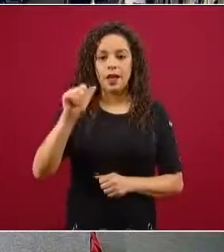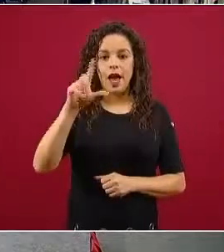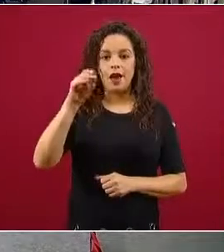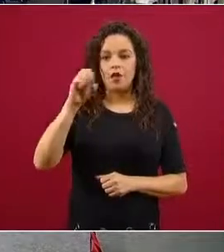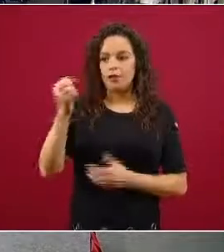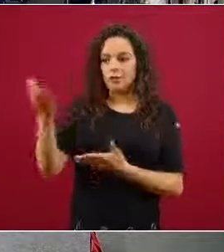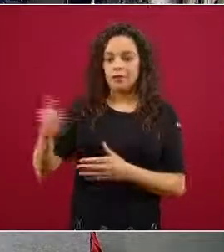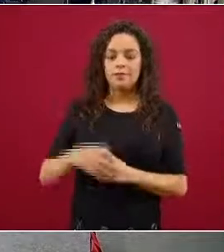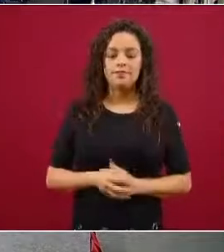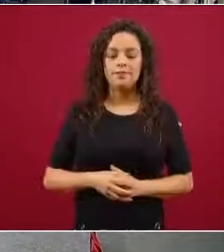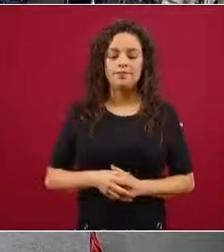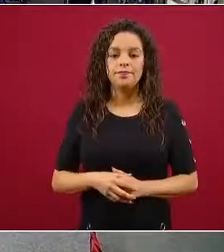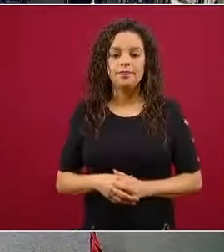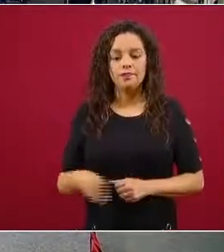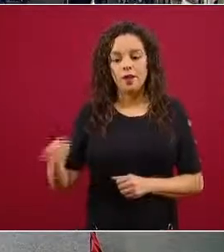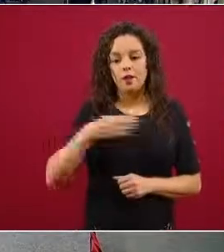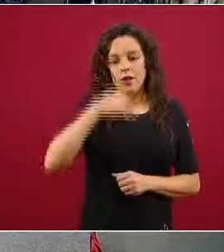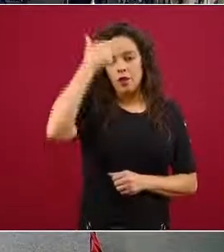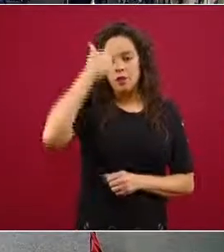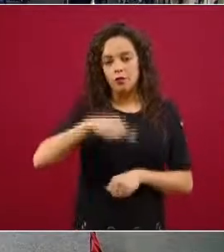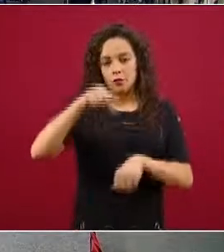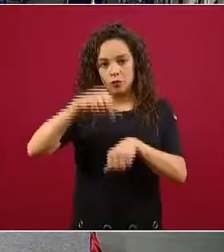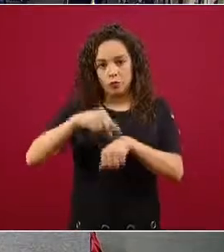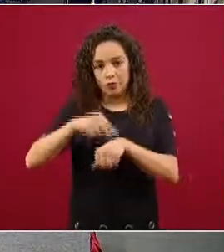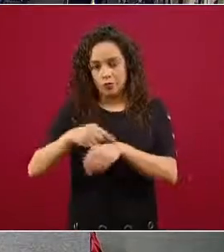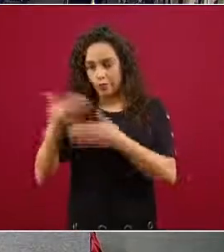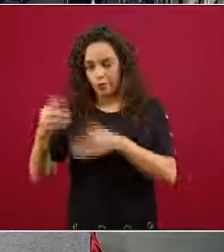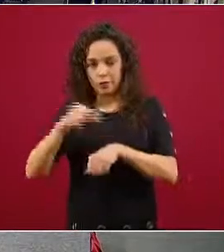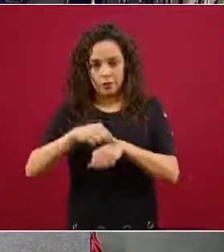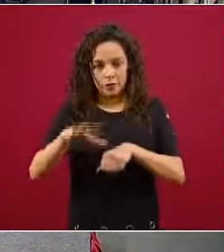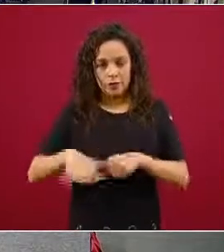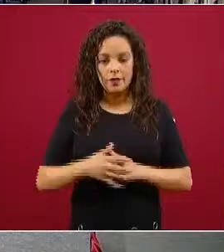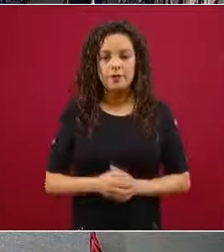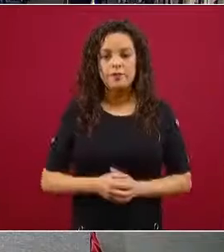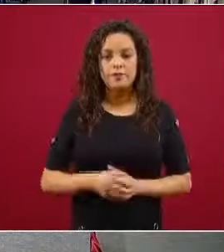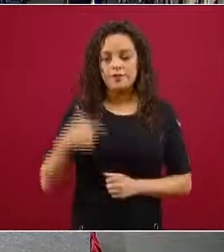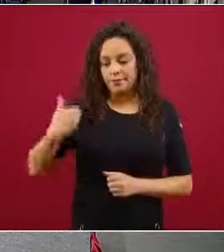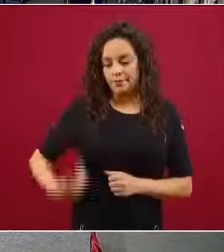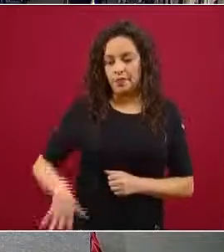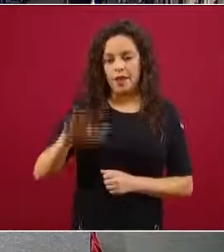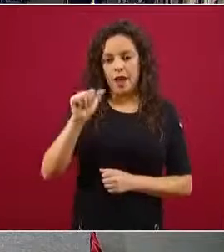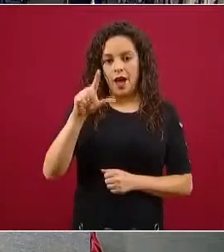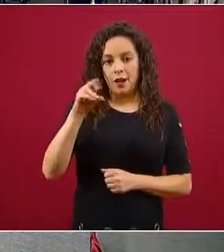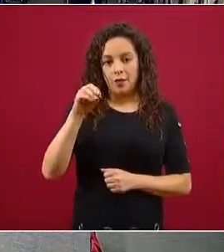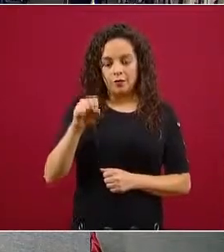¿Qué tal, doctor? Doctora, buenas noches. Carlos Guzmán, de ABA Noticias. Rápido, si nos puede ayudar con algunos números.